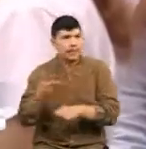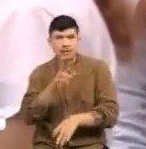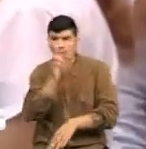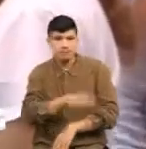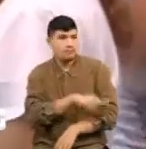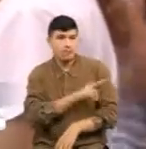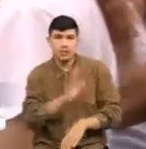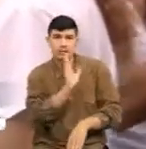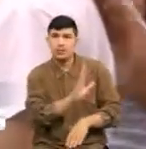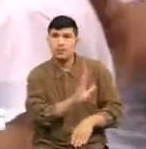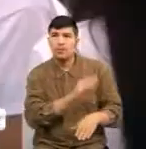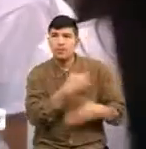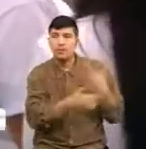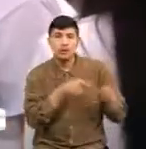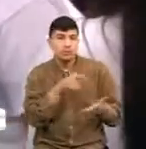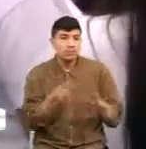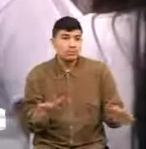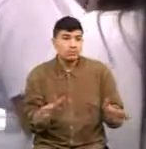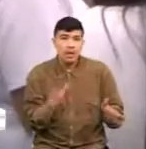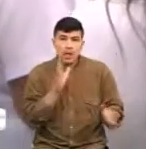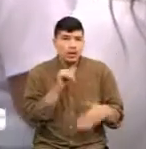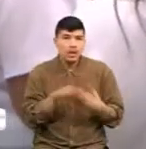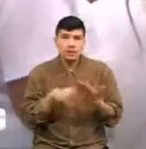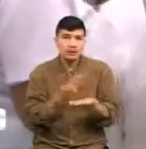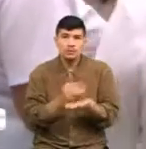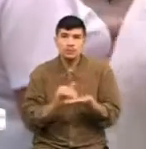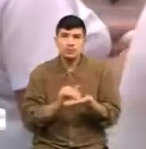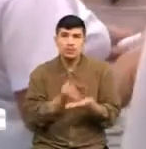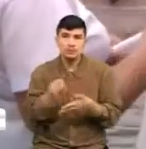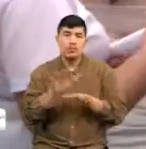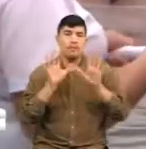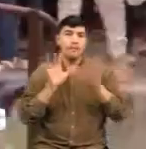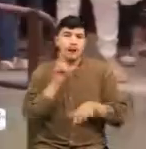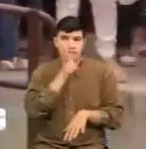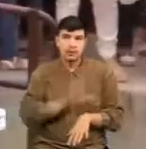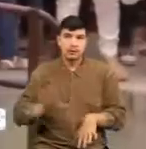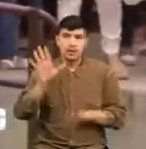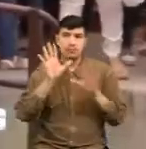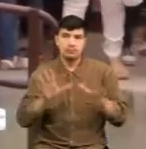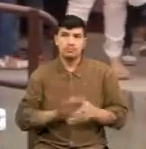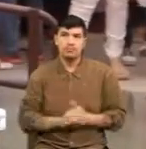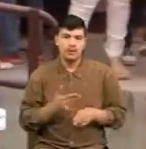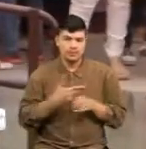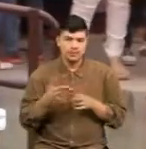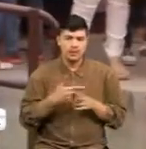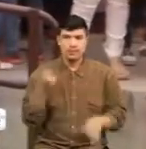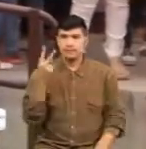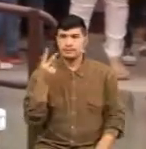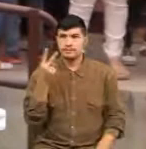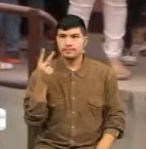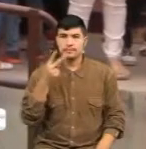la sentencia. De prosperar la situación, no se descarta que se declaren en paro nacional indefinido. Hasta el próximo viernes